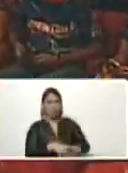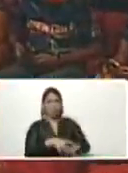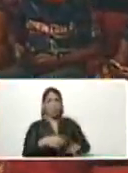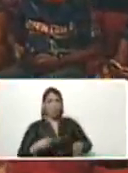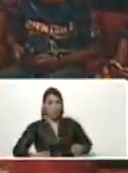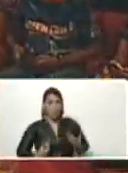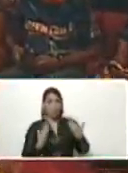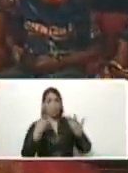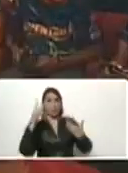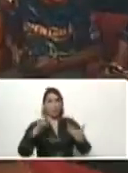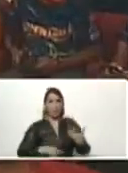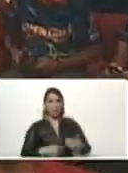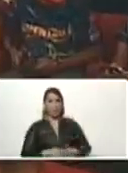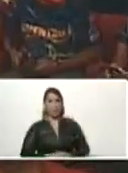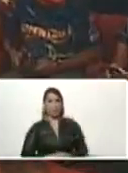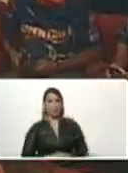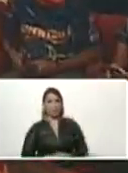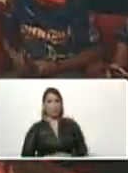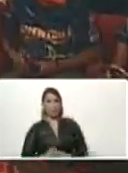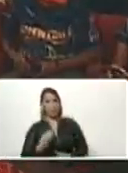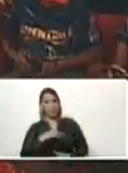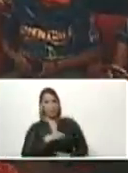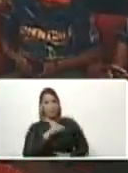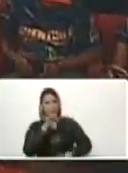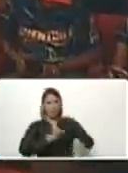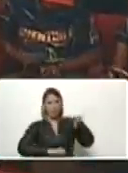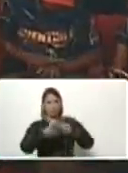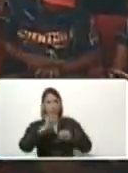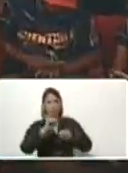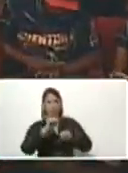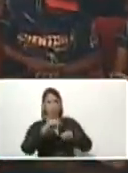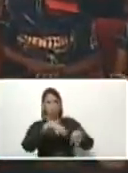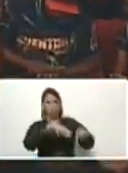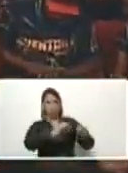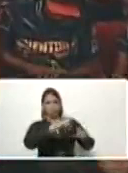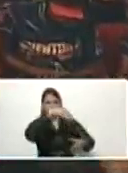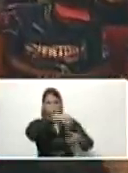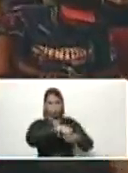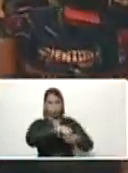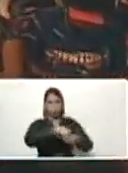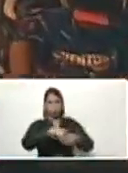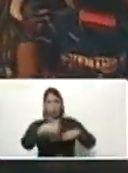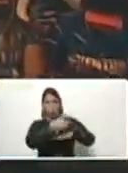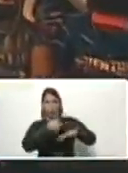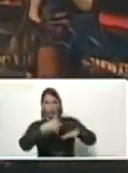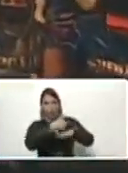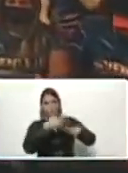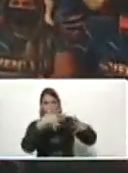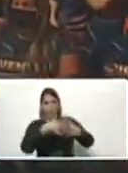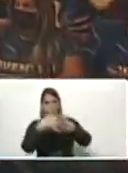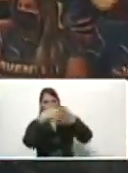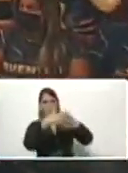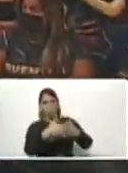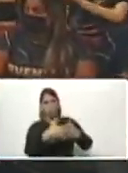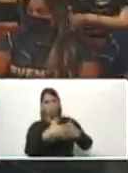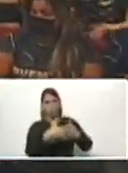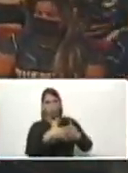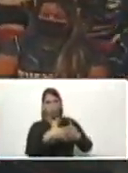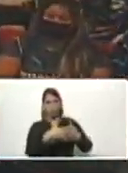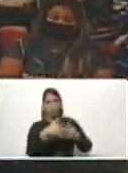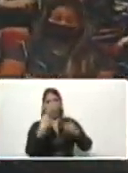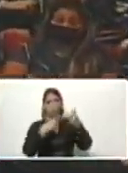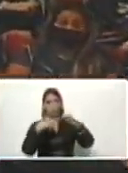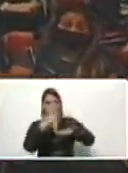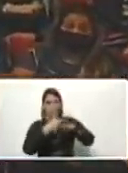Expresamos categóricamente nuestro rechazo a la injerencia del gobierno de Estados Unidos y de sus aliados